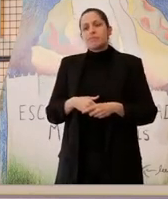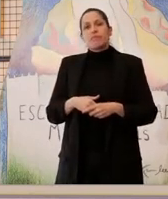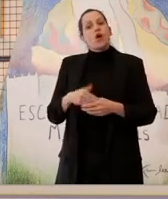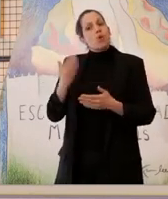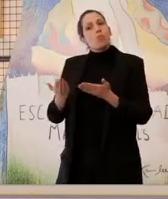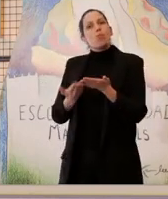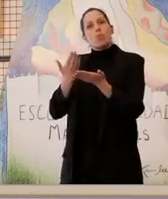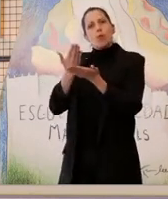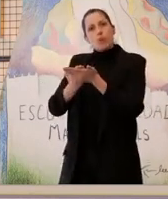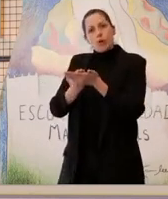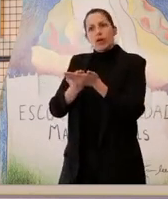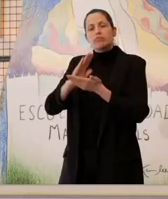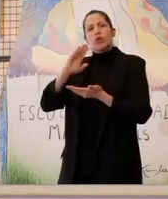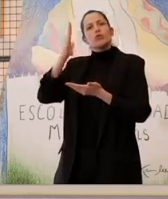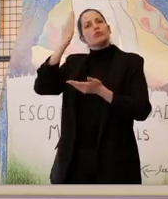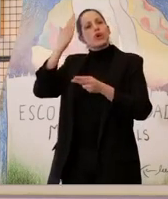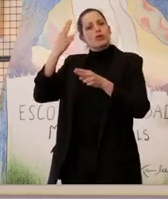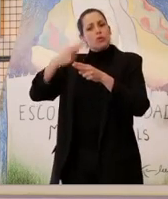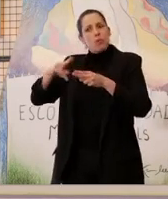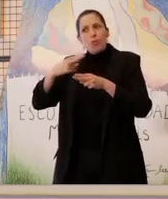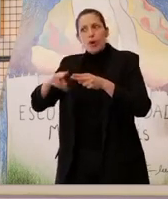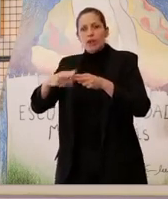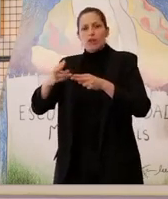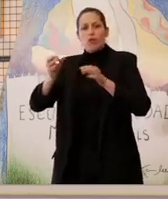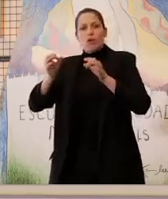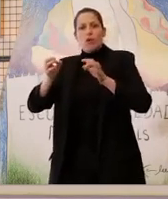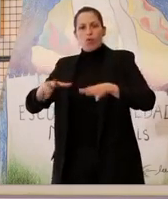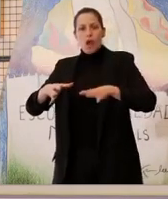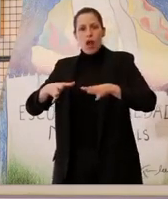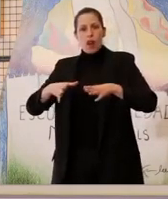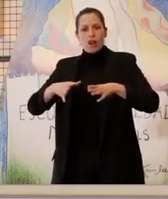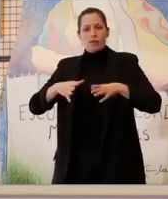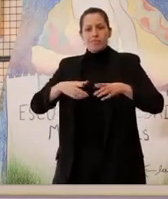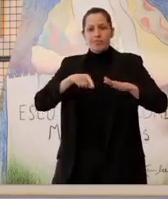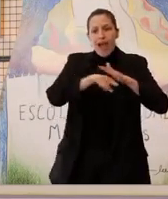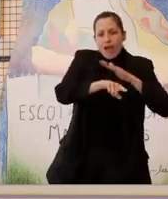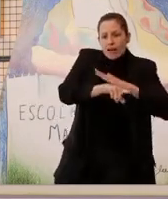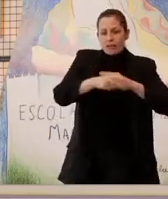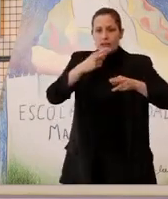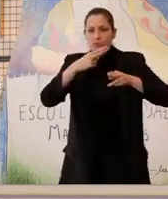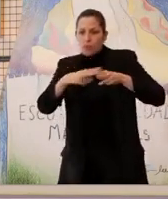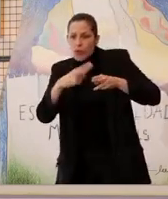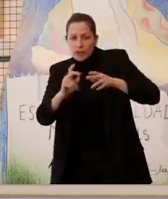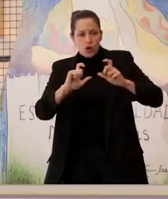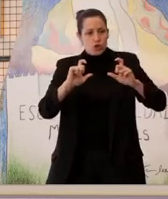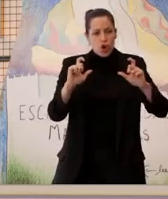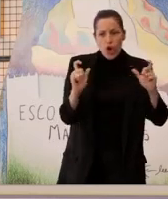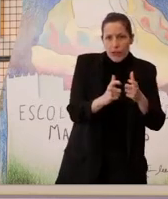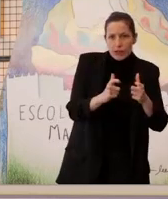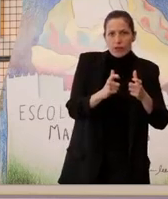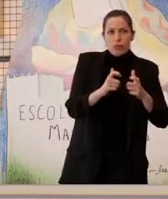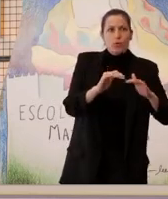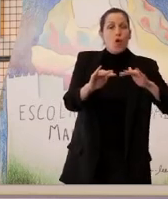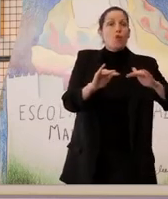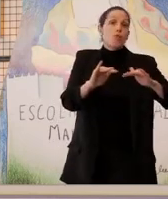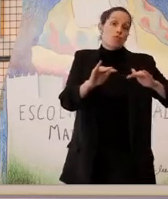proponer un sujeto político que es la suma de actores políticos de actores colectivos que son el resultado de nuevos movimientos